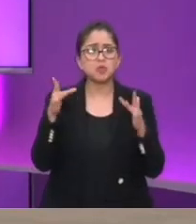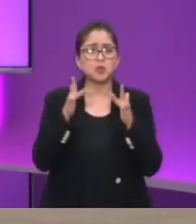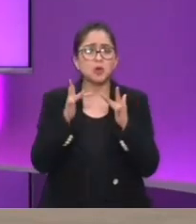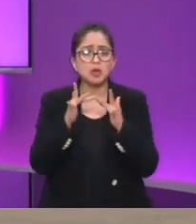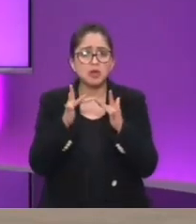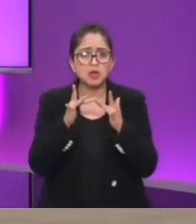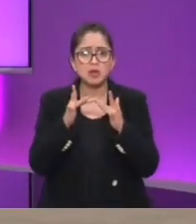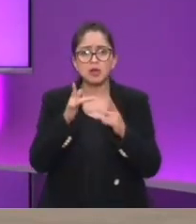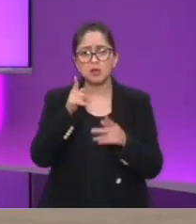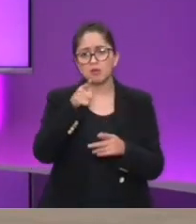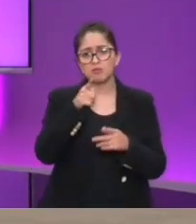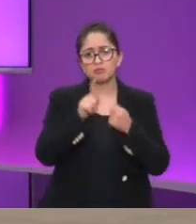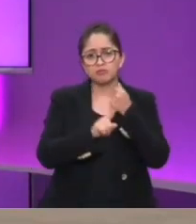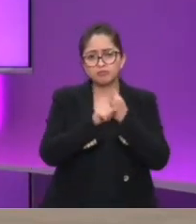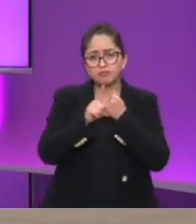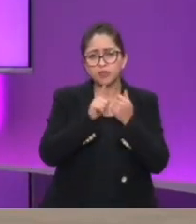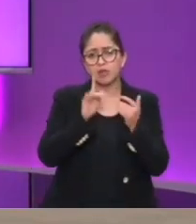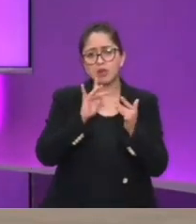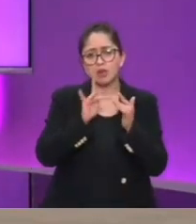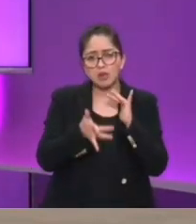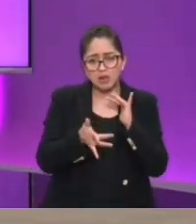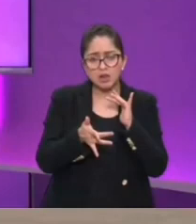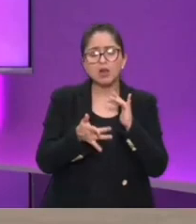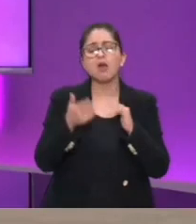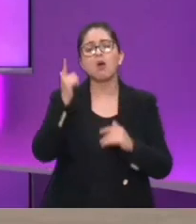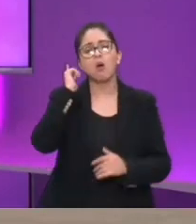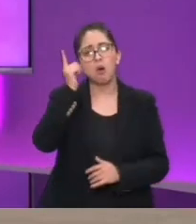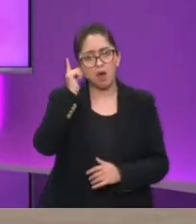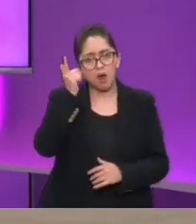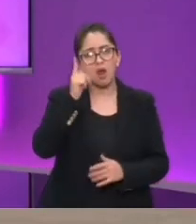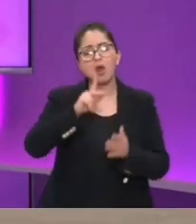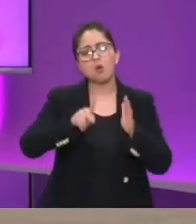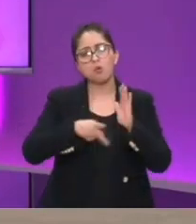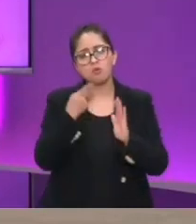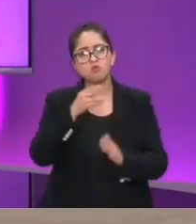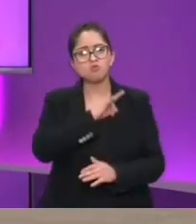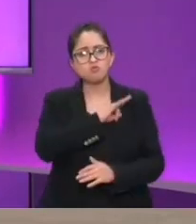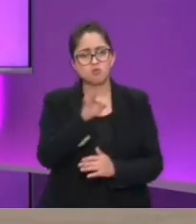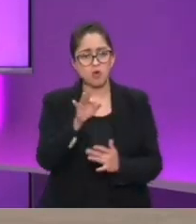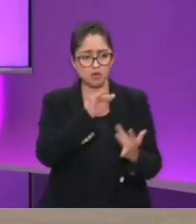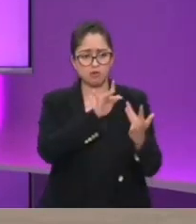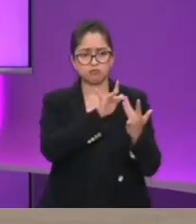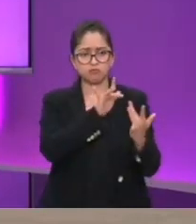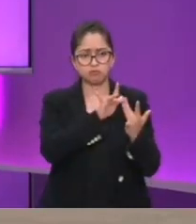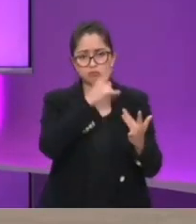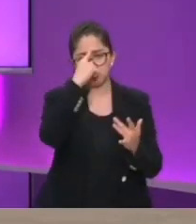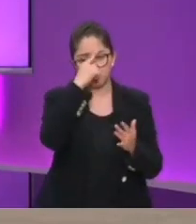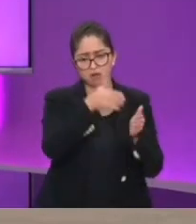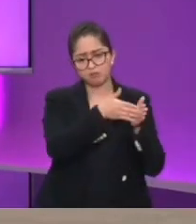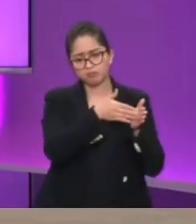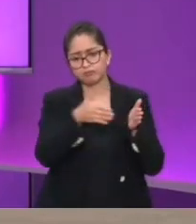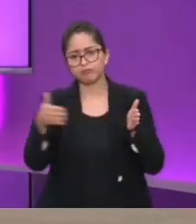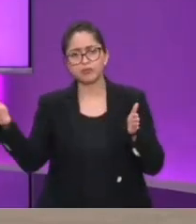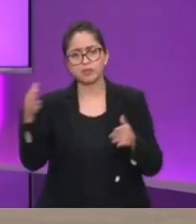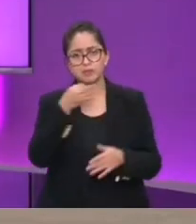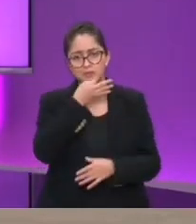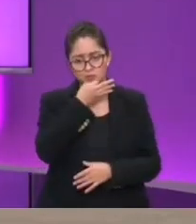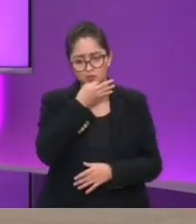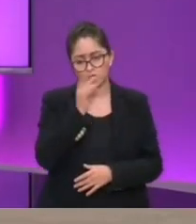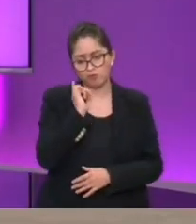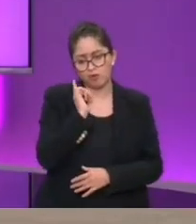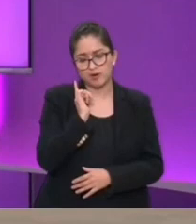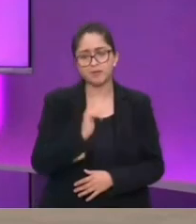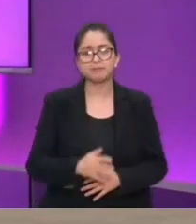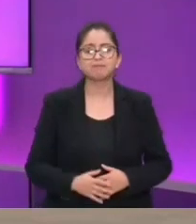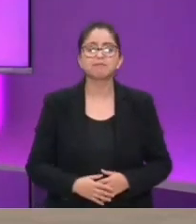Tiene problemas con la comunicación. Esperemos que logre enlazarse en el transcurso de los siguientes minutos. Ahora vamos